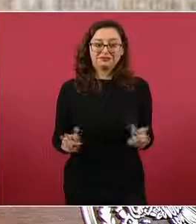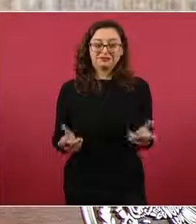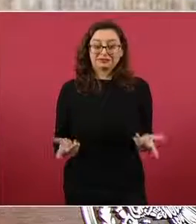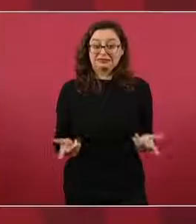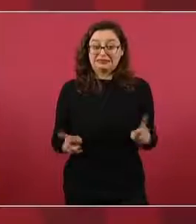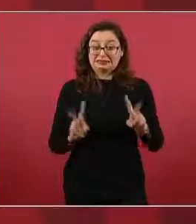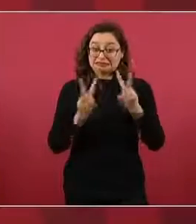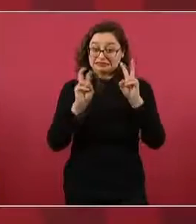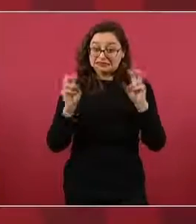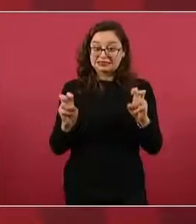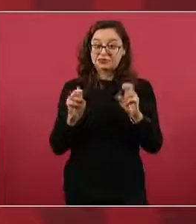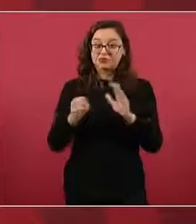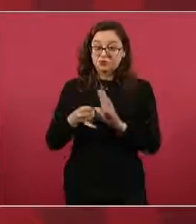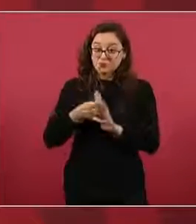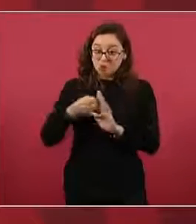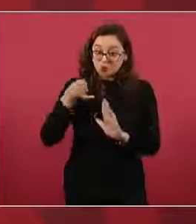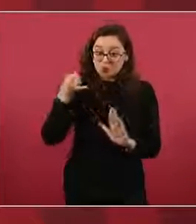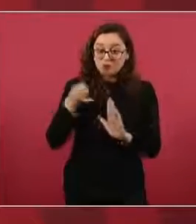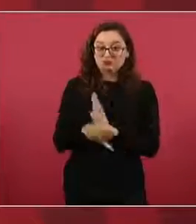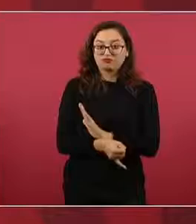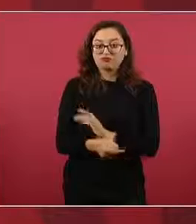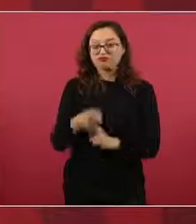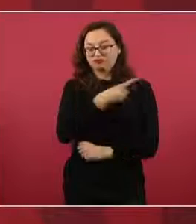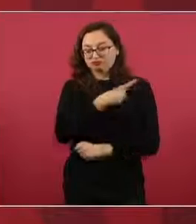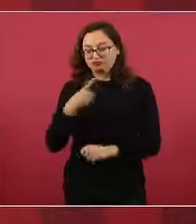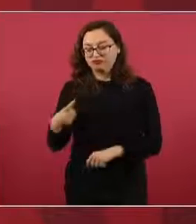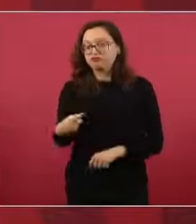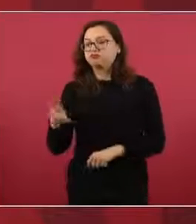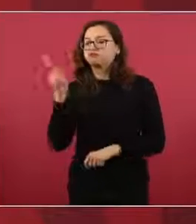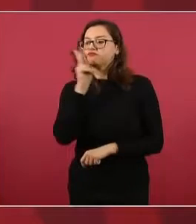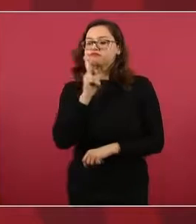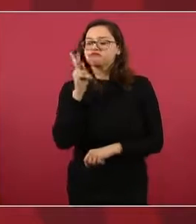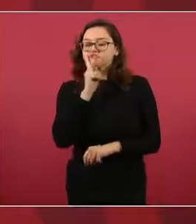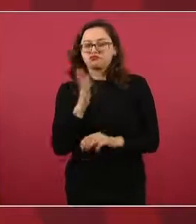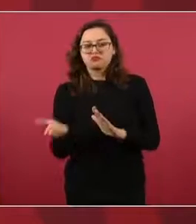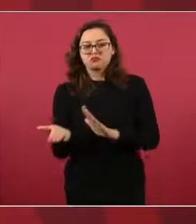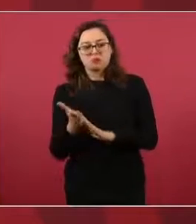Esto tiene que ver, pues, con argumentos.